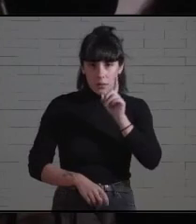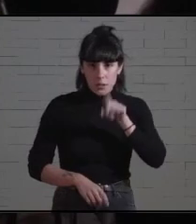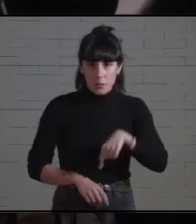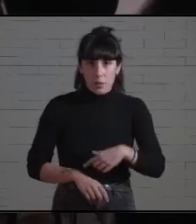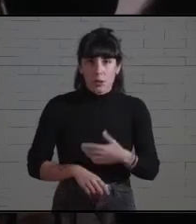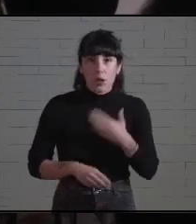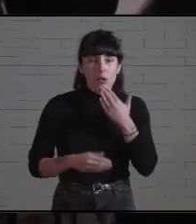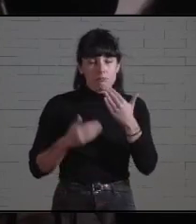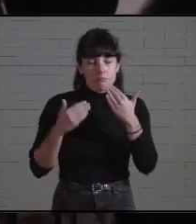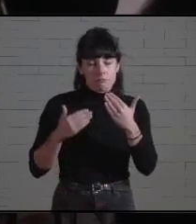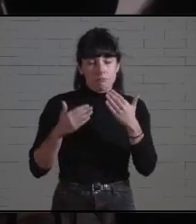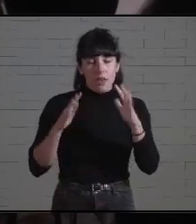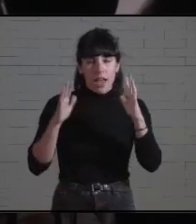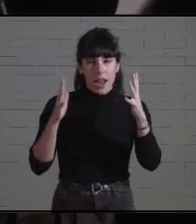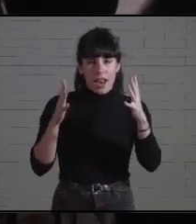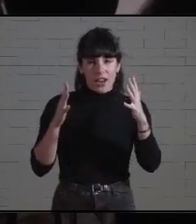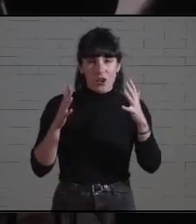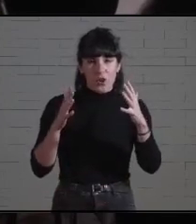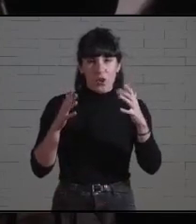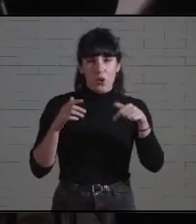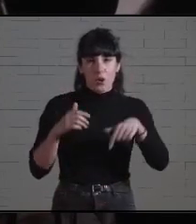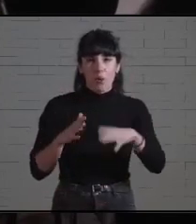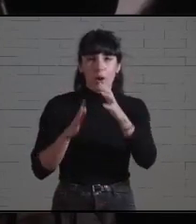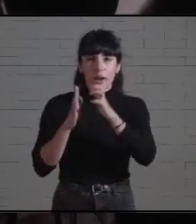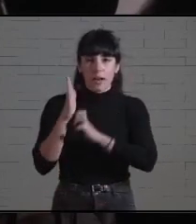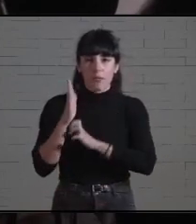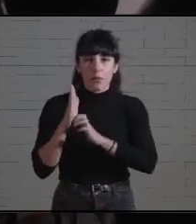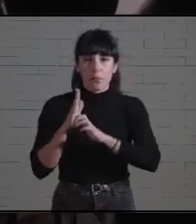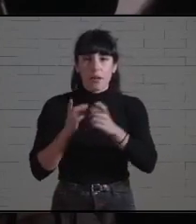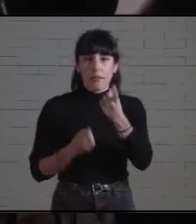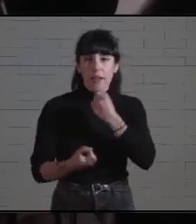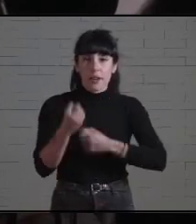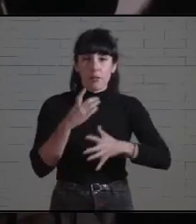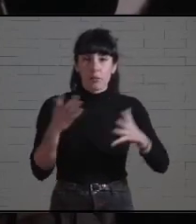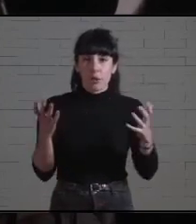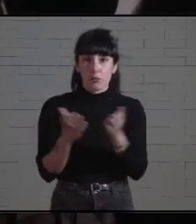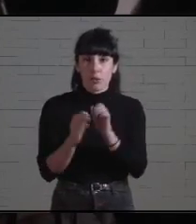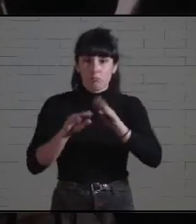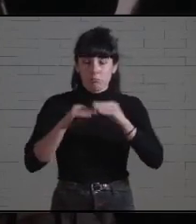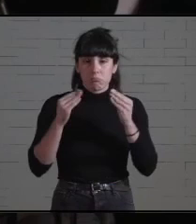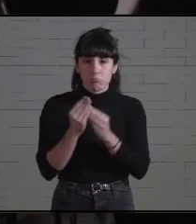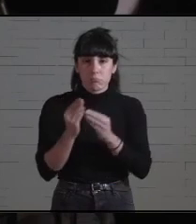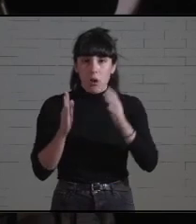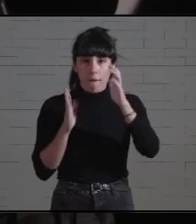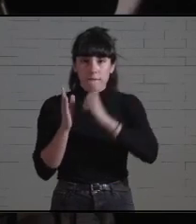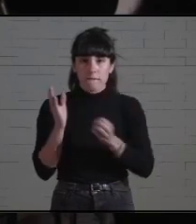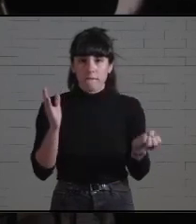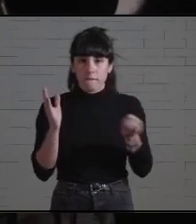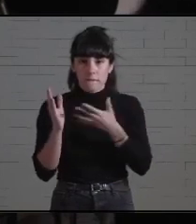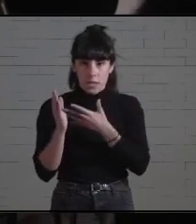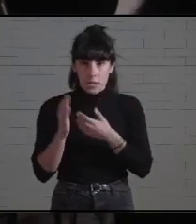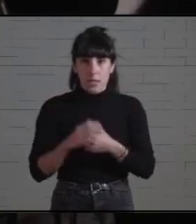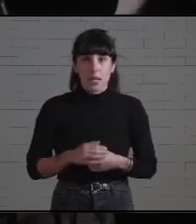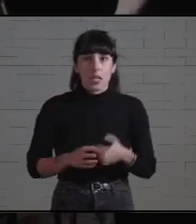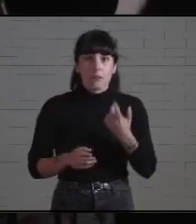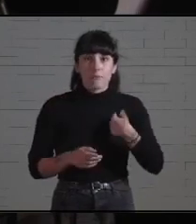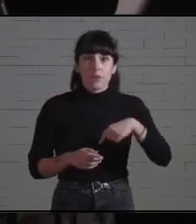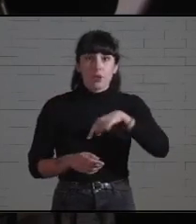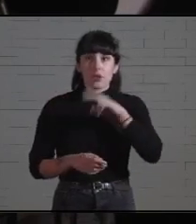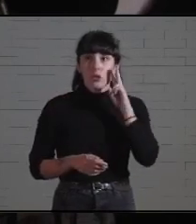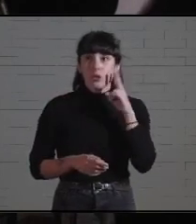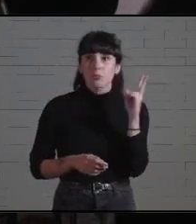bueno, enhorabuena por haber recabado toda esta información. Y bueno, nosotros también vemos que